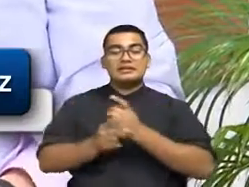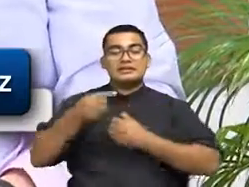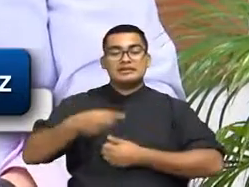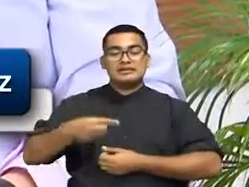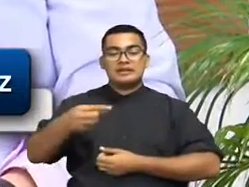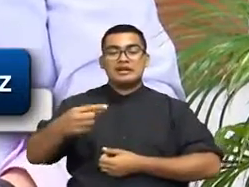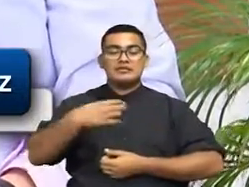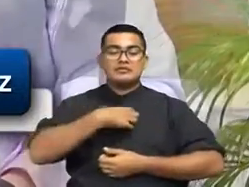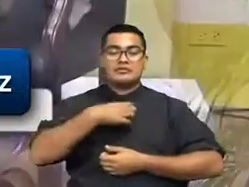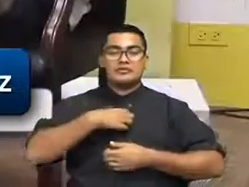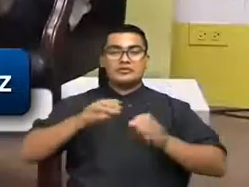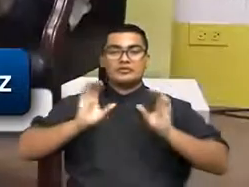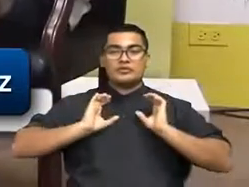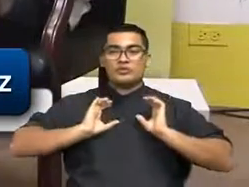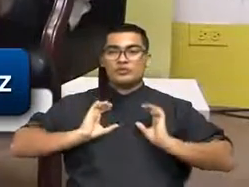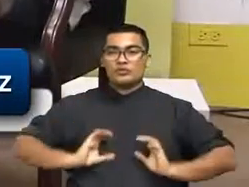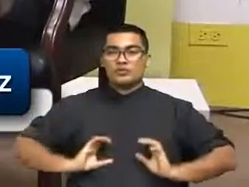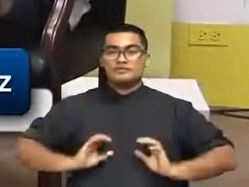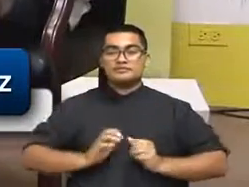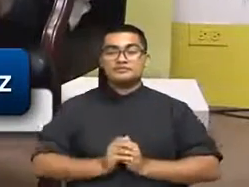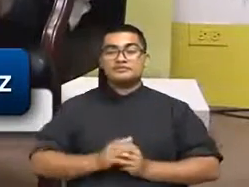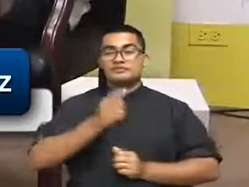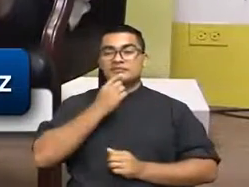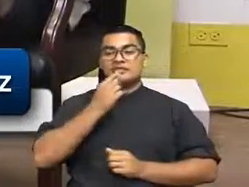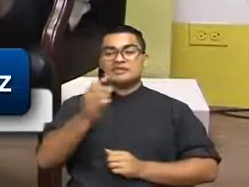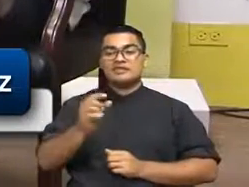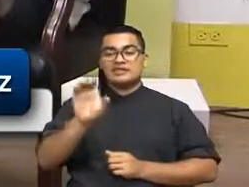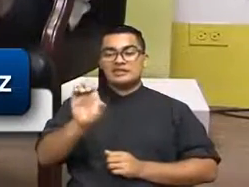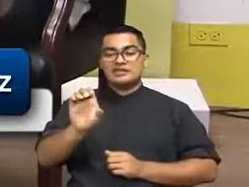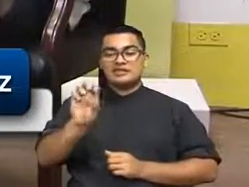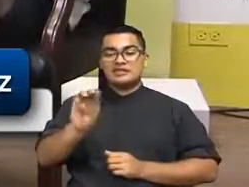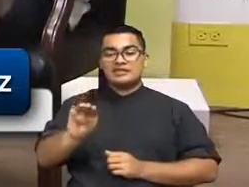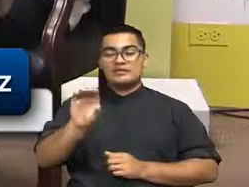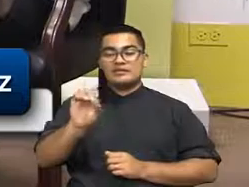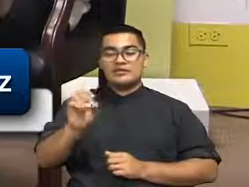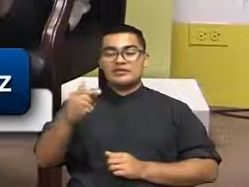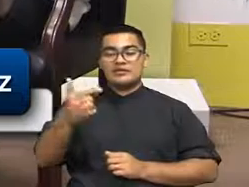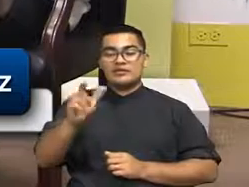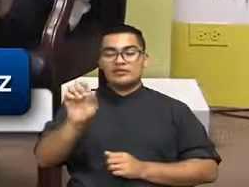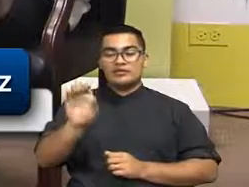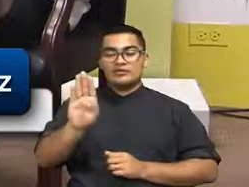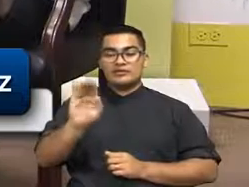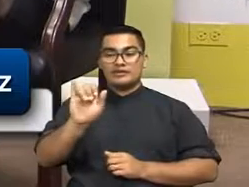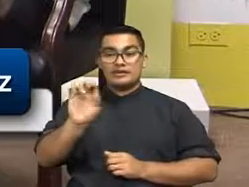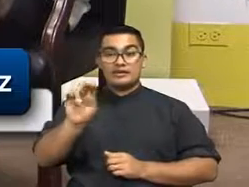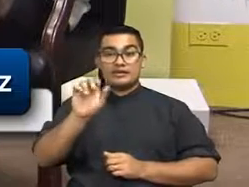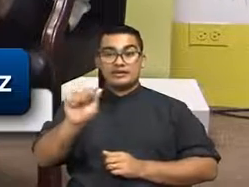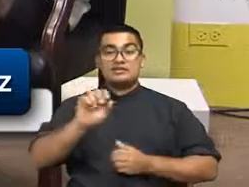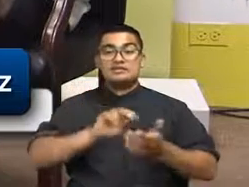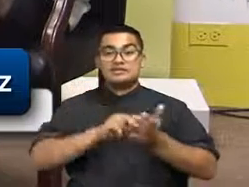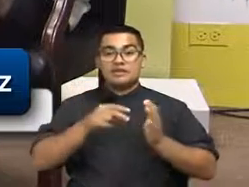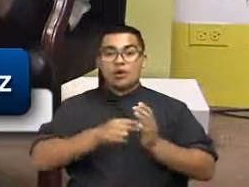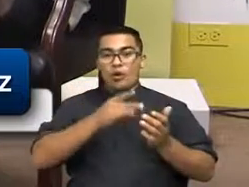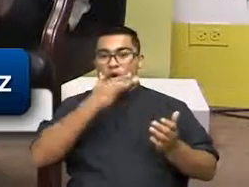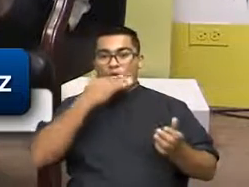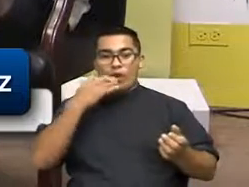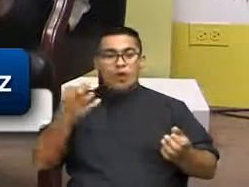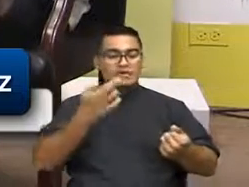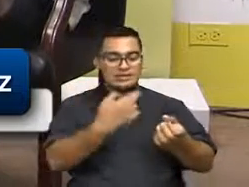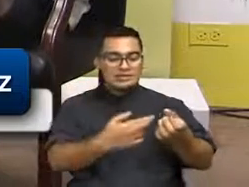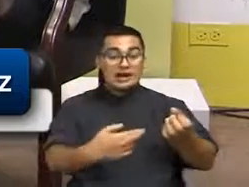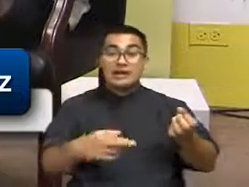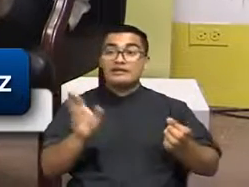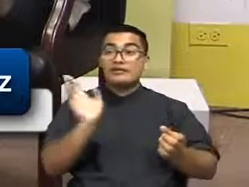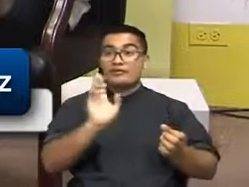basal. Se dice que la hemoglobina es la proteína rica en hierro, también da el color rojo a la sangre.